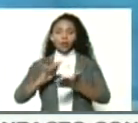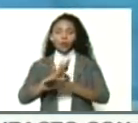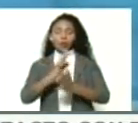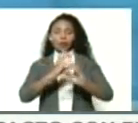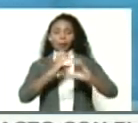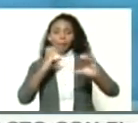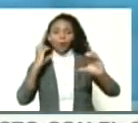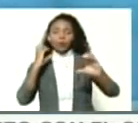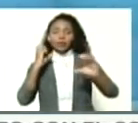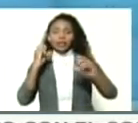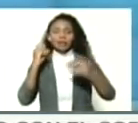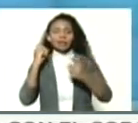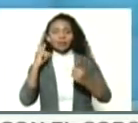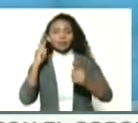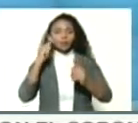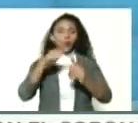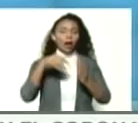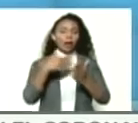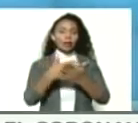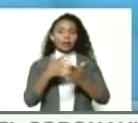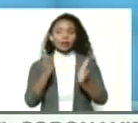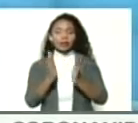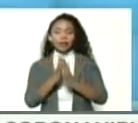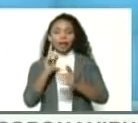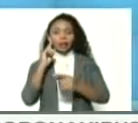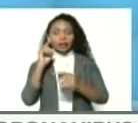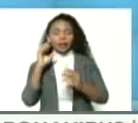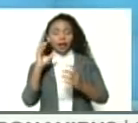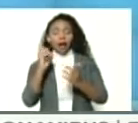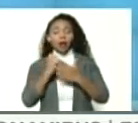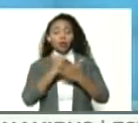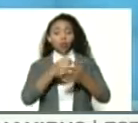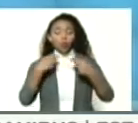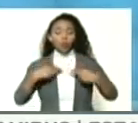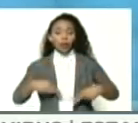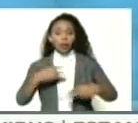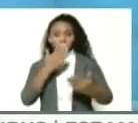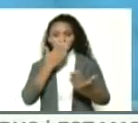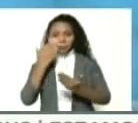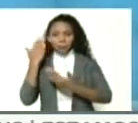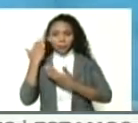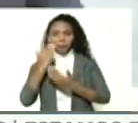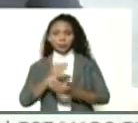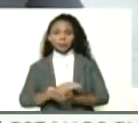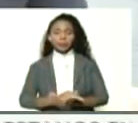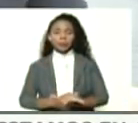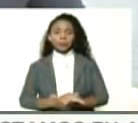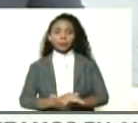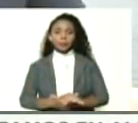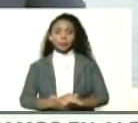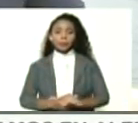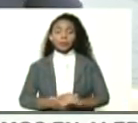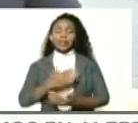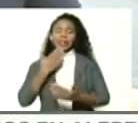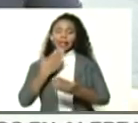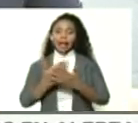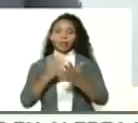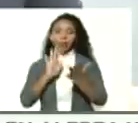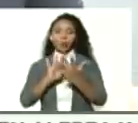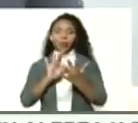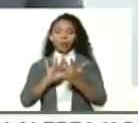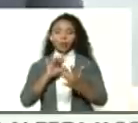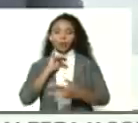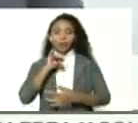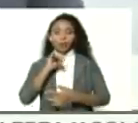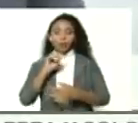transporte rumbo a San Vicente y las Granadinas con ayuda humanitaria. Baker, te escuchamos. Así es, gracias por el contacto informativo